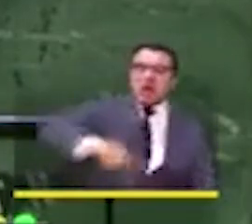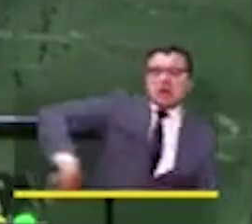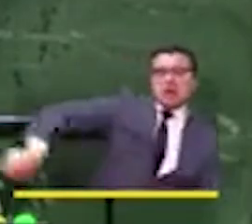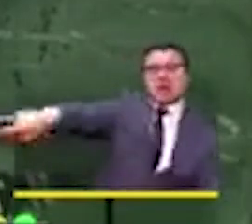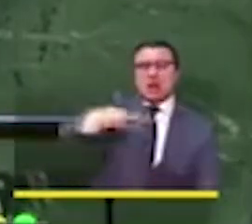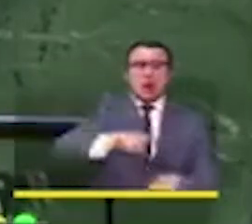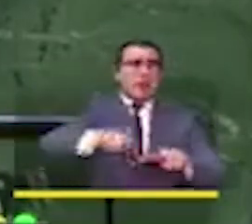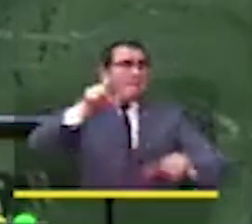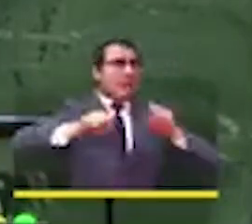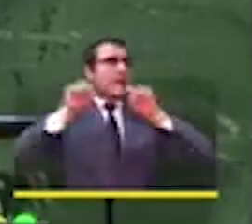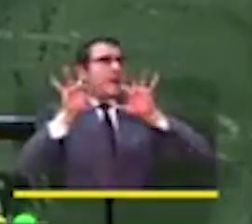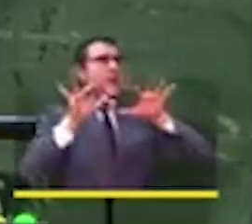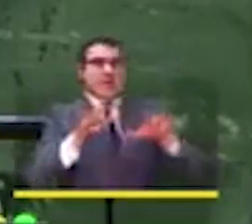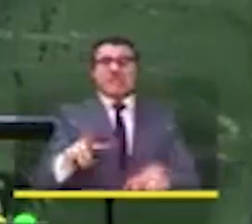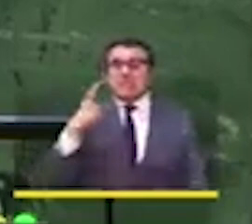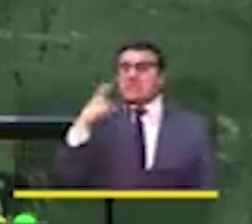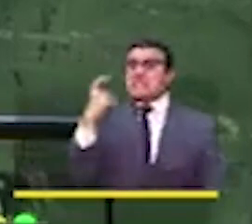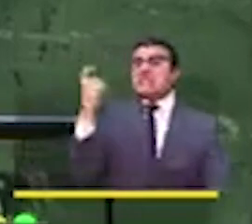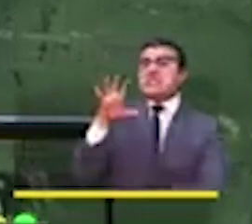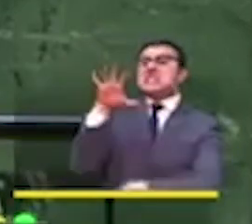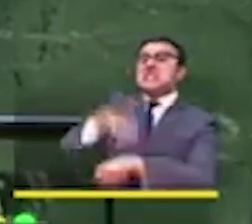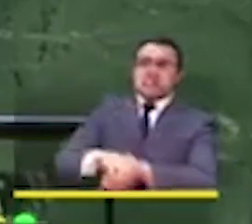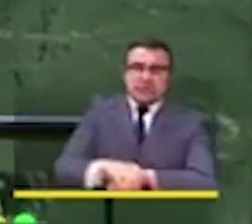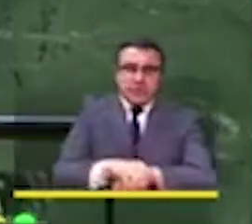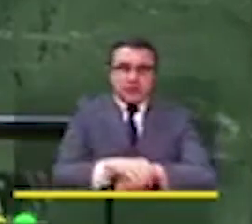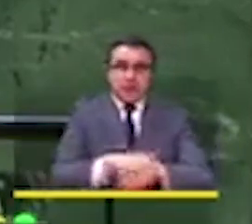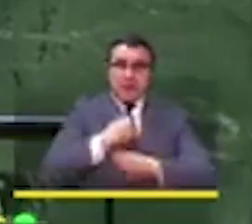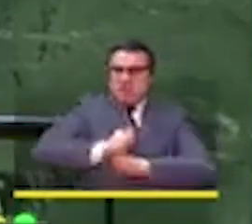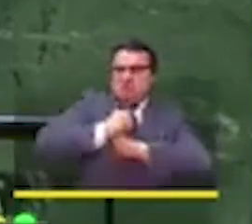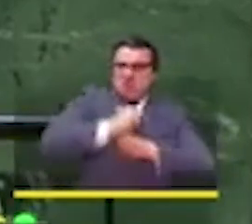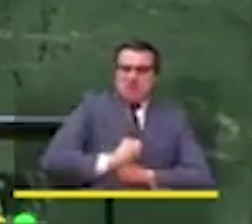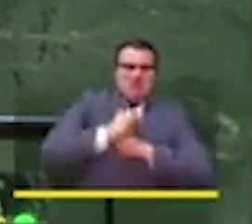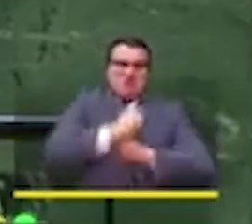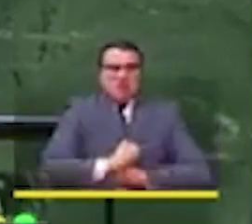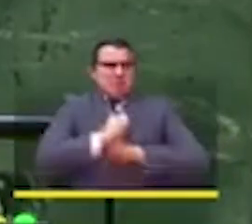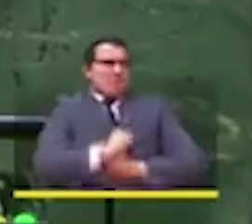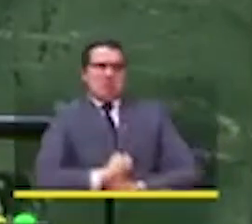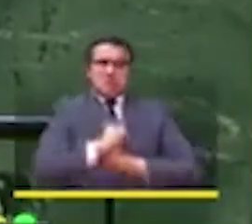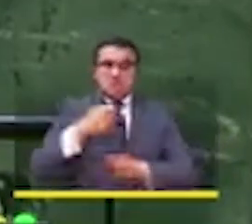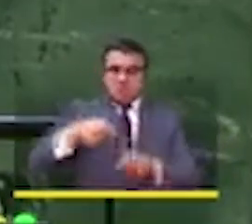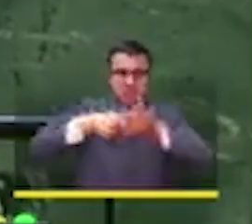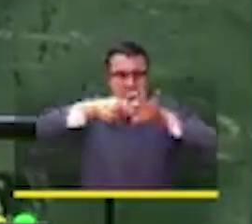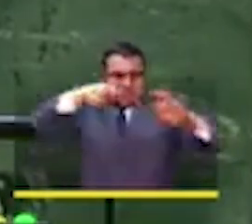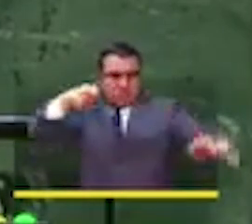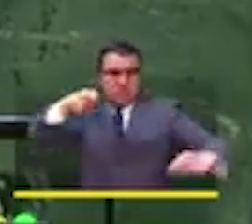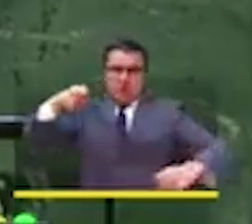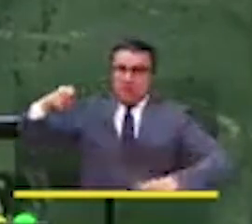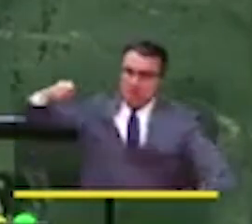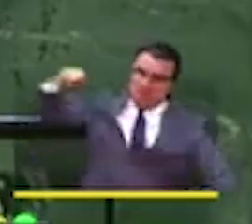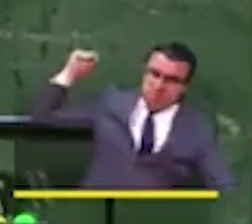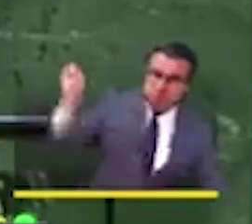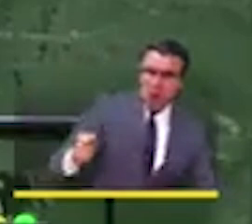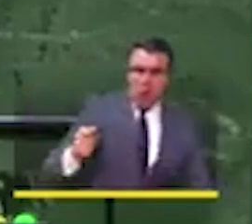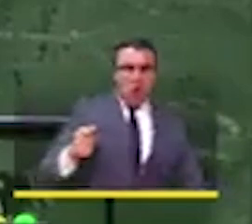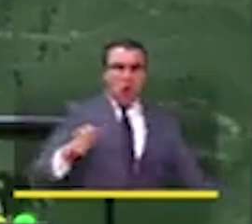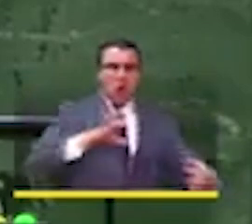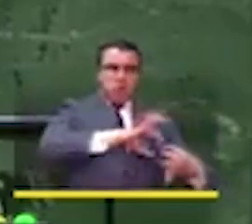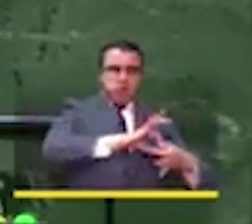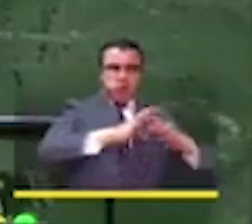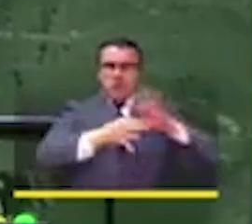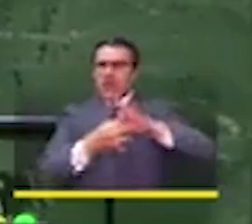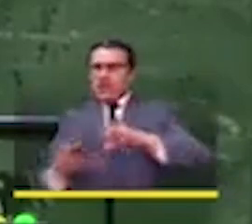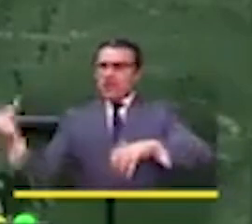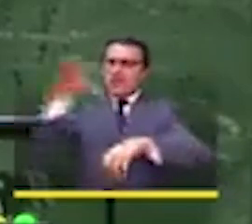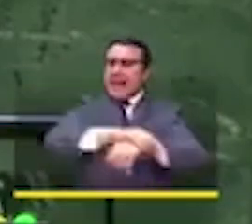Han puesto gente de a caballo a perseguir con látigos en la mano, con cepos y cadenas.